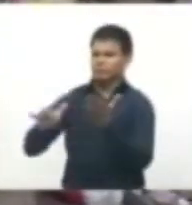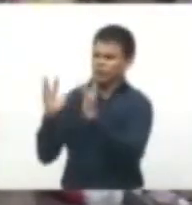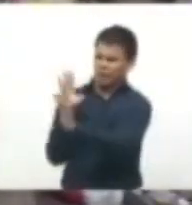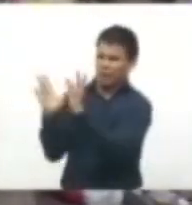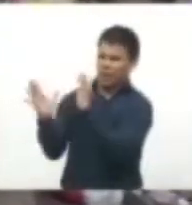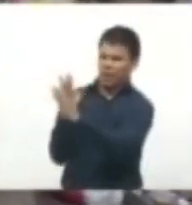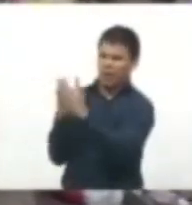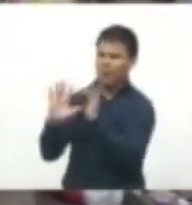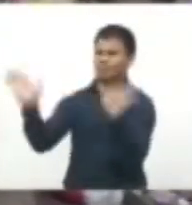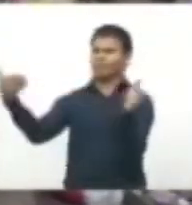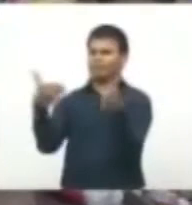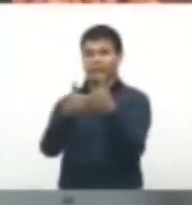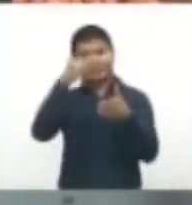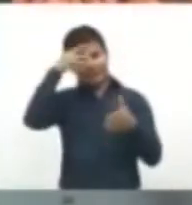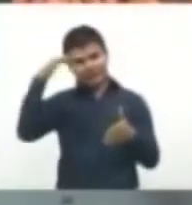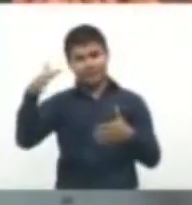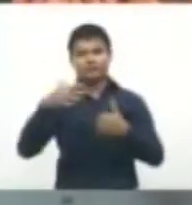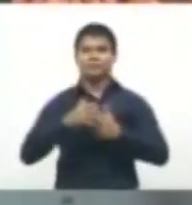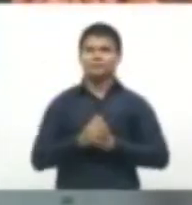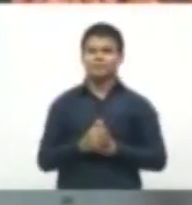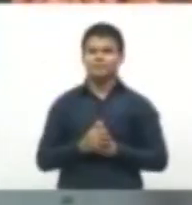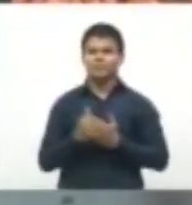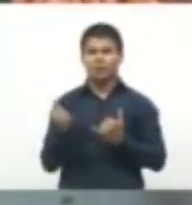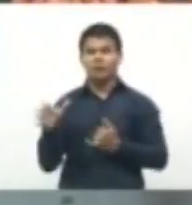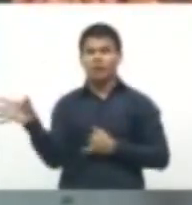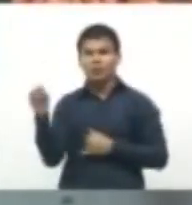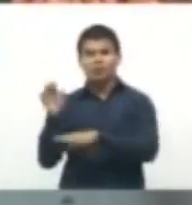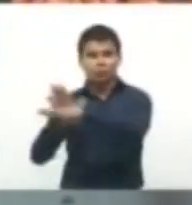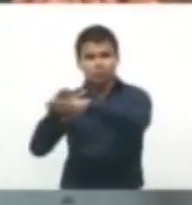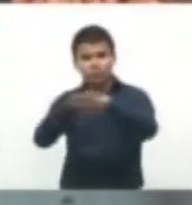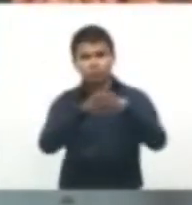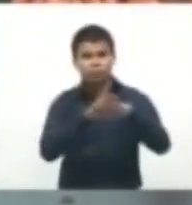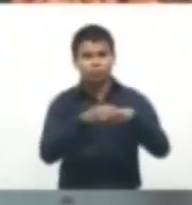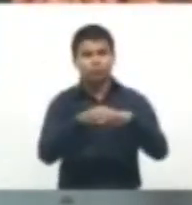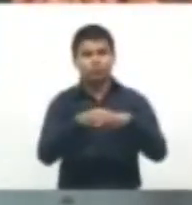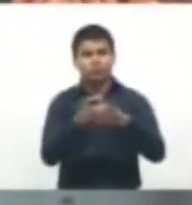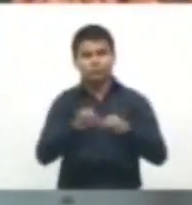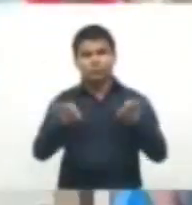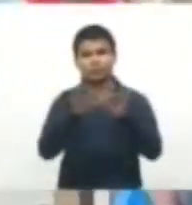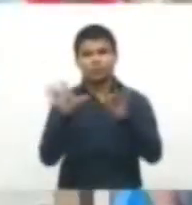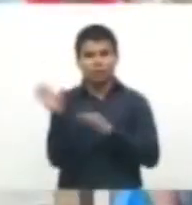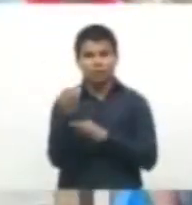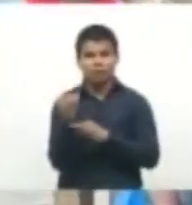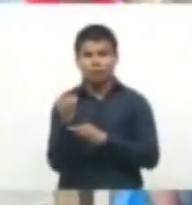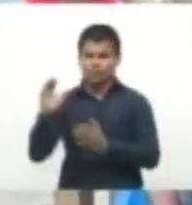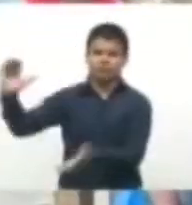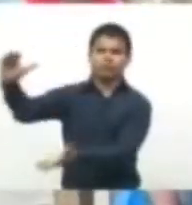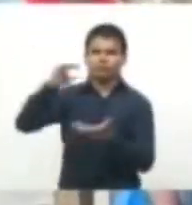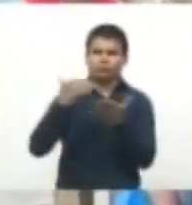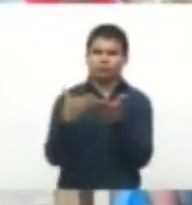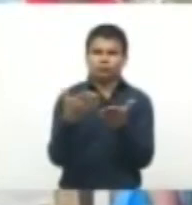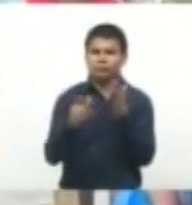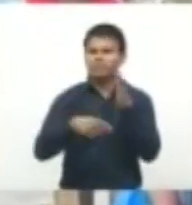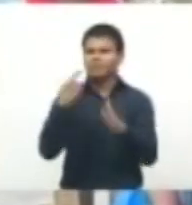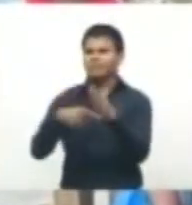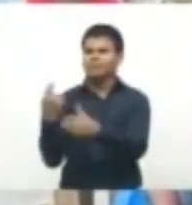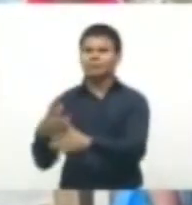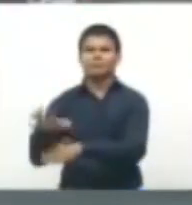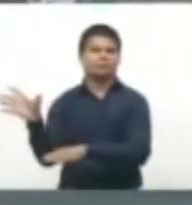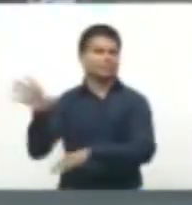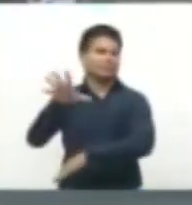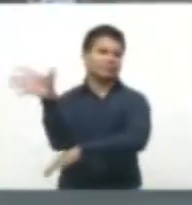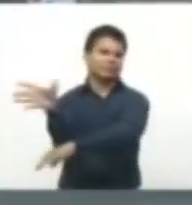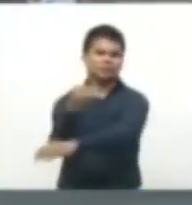Basurto retornará el viernes, por eso se advierte a los compradores a abastecerse con lo necesario. Después de la limpieza integral del mercado de Basurto